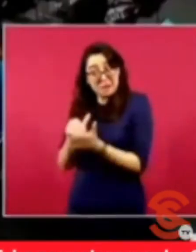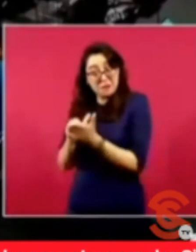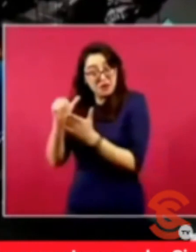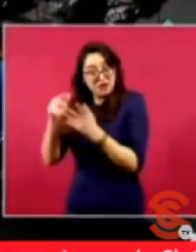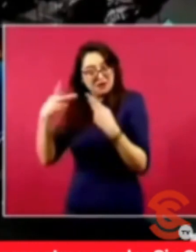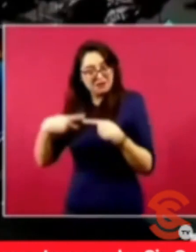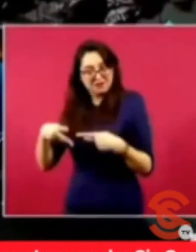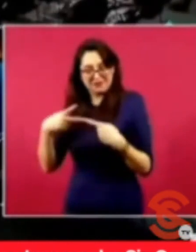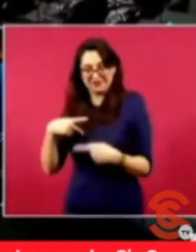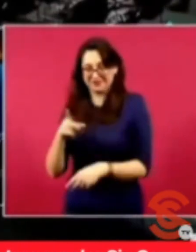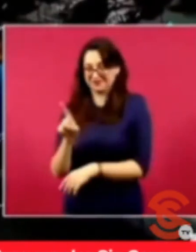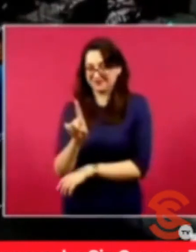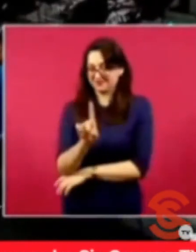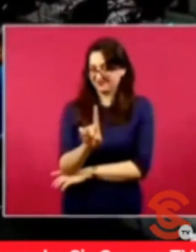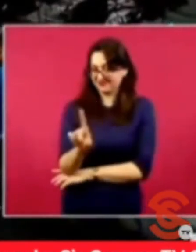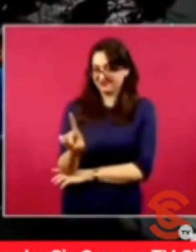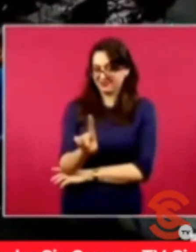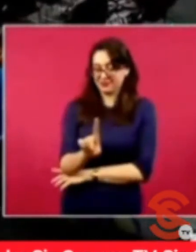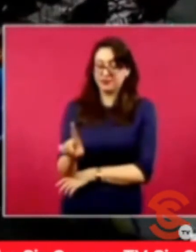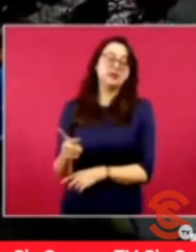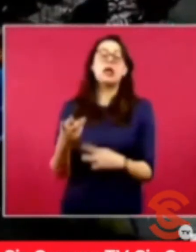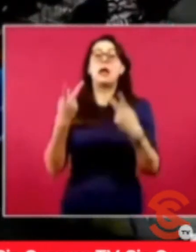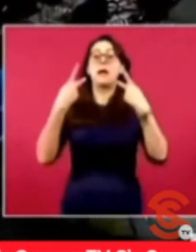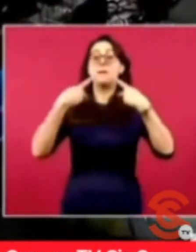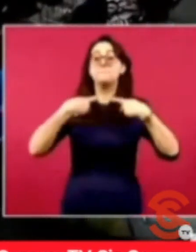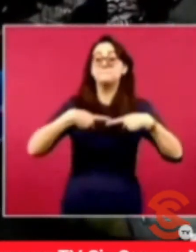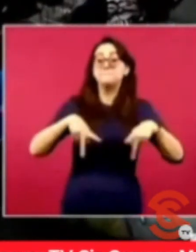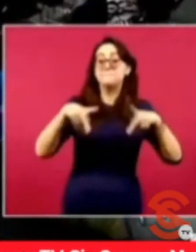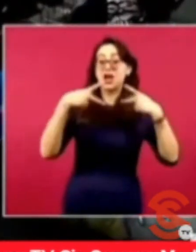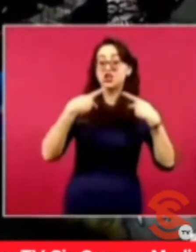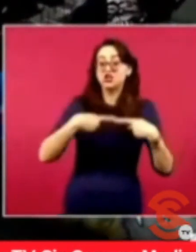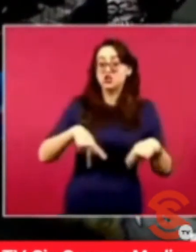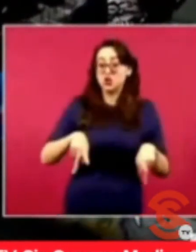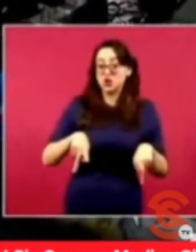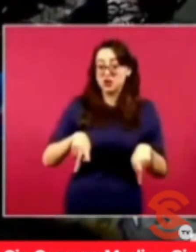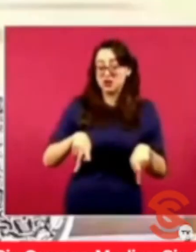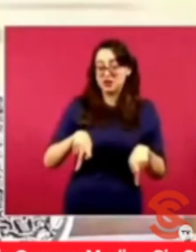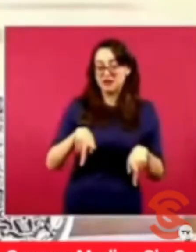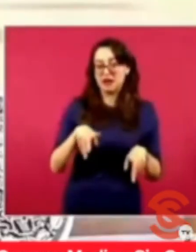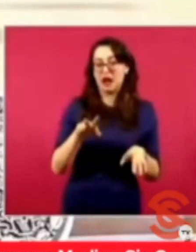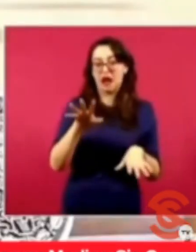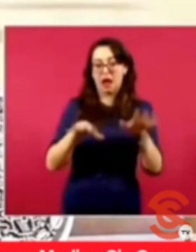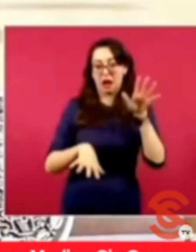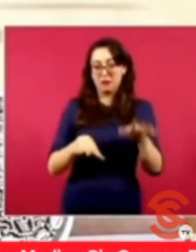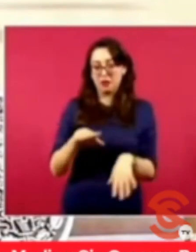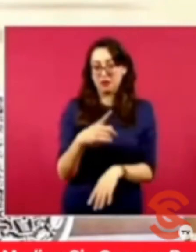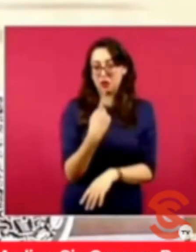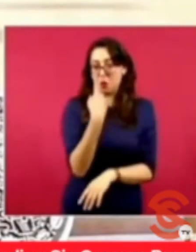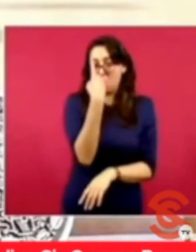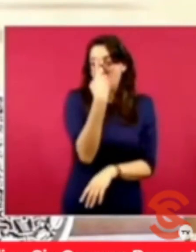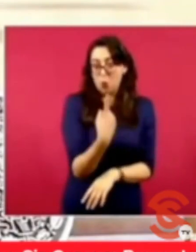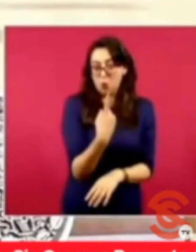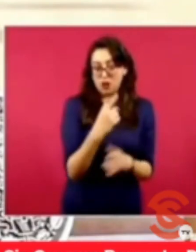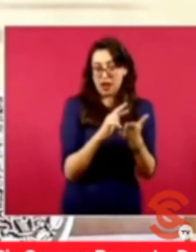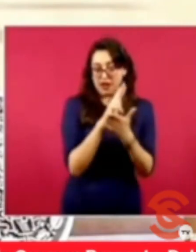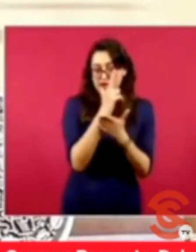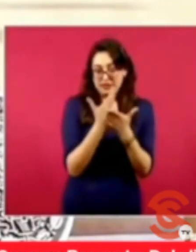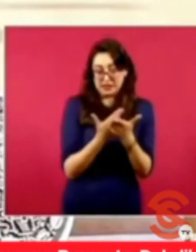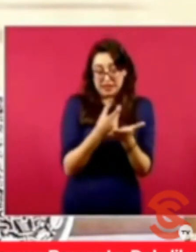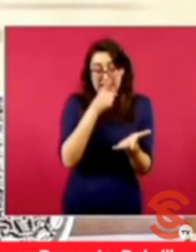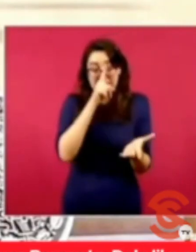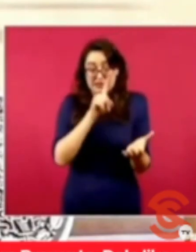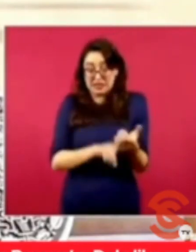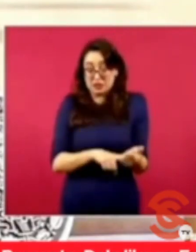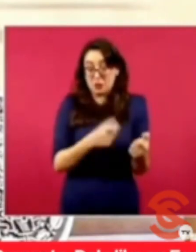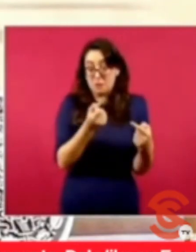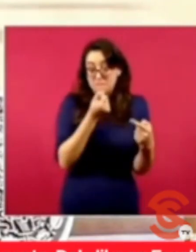Hay muchas personas que reciben una receta con diferentes medicamentos. Y dentro